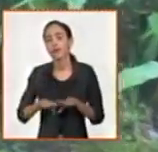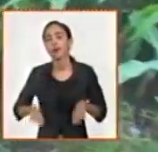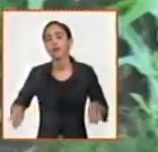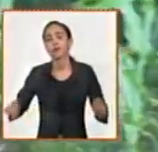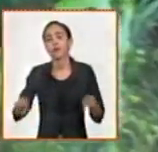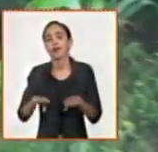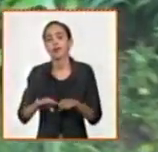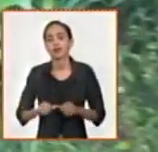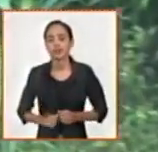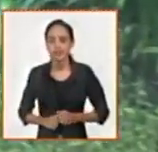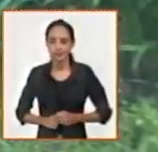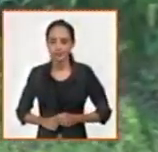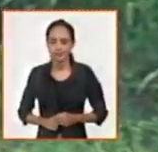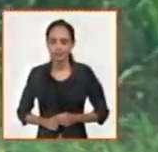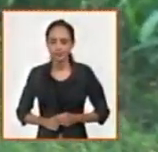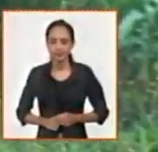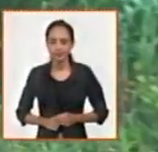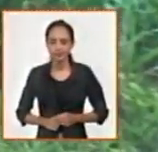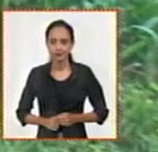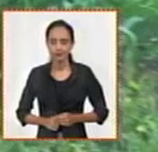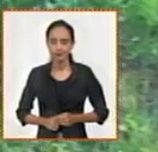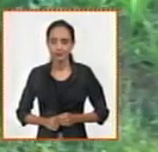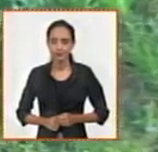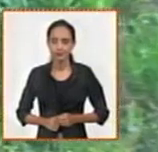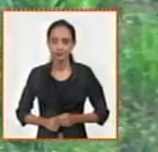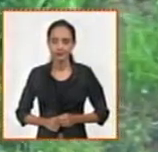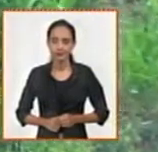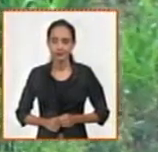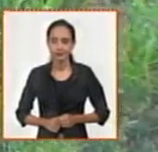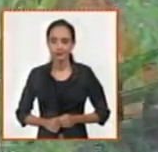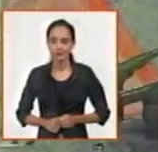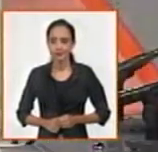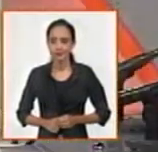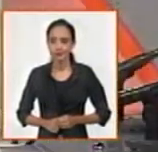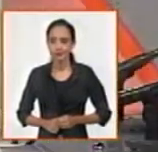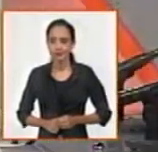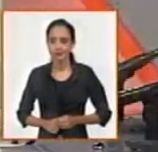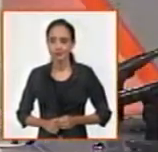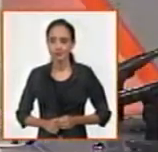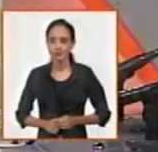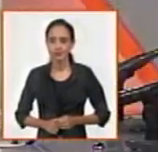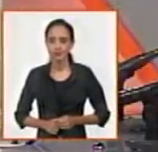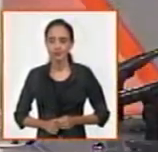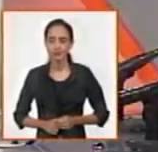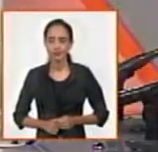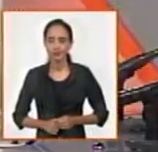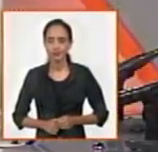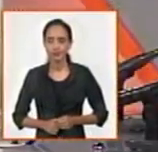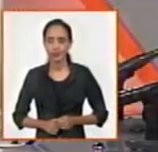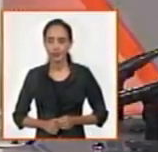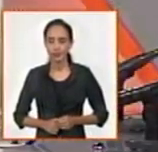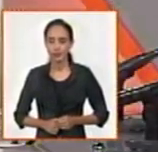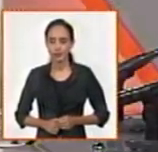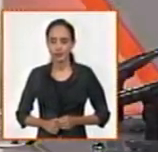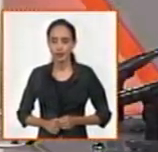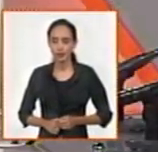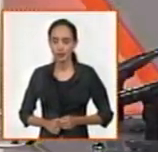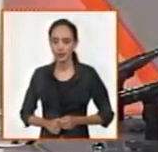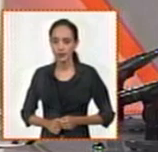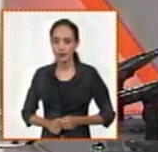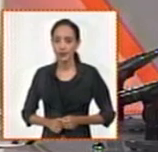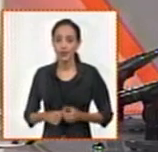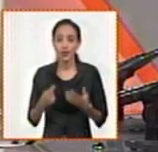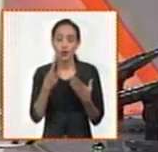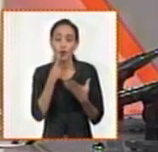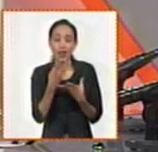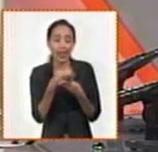Evidio Martínez, Sistema Informativo de la Televisión Cubana. Ay, con tanta tierra ociosa que nos queda si se llenara